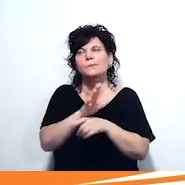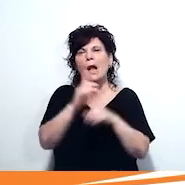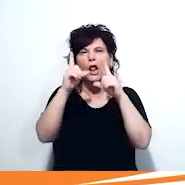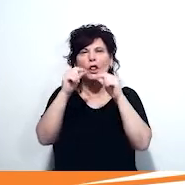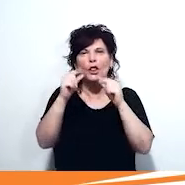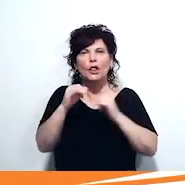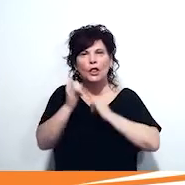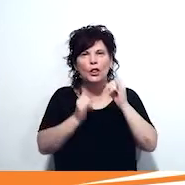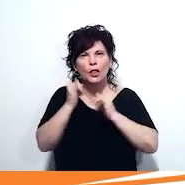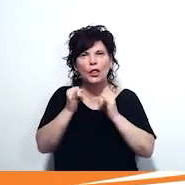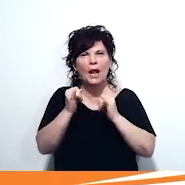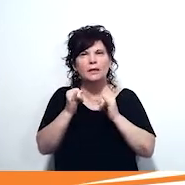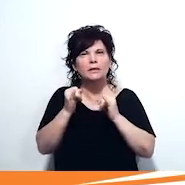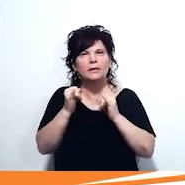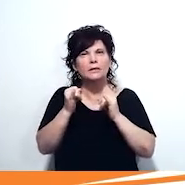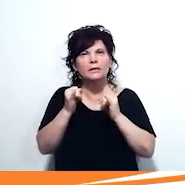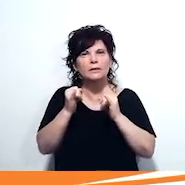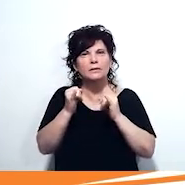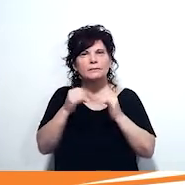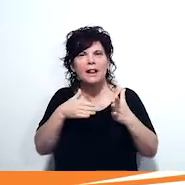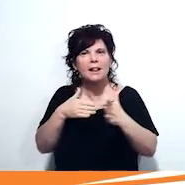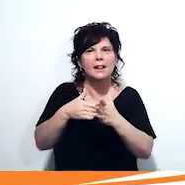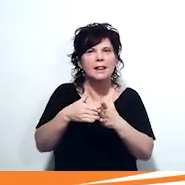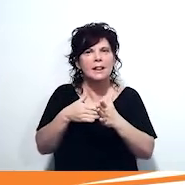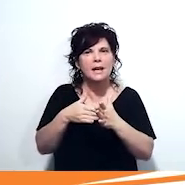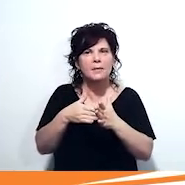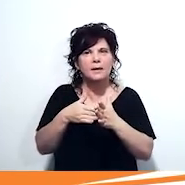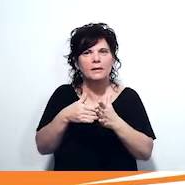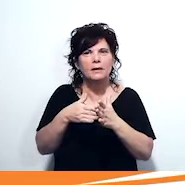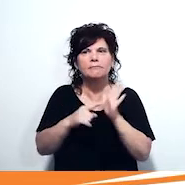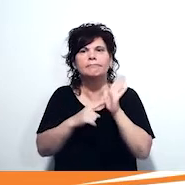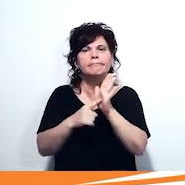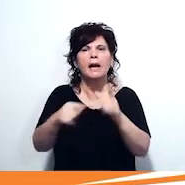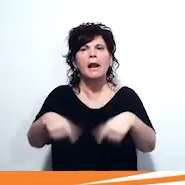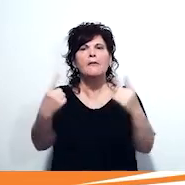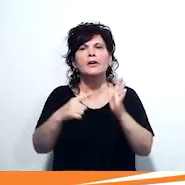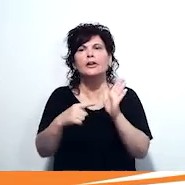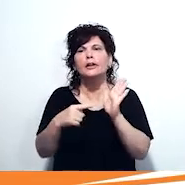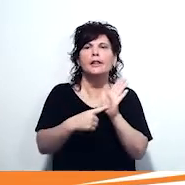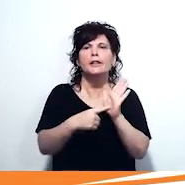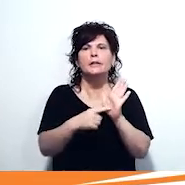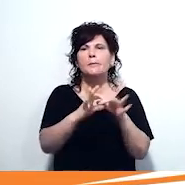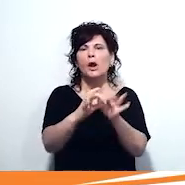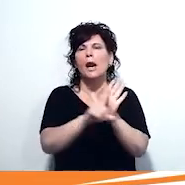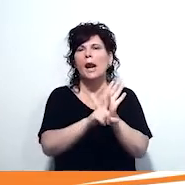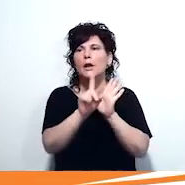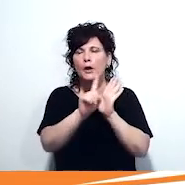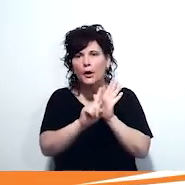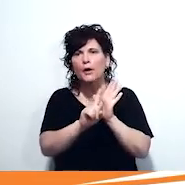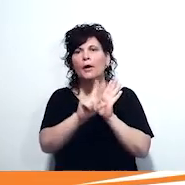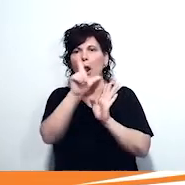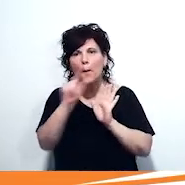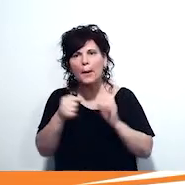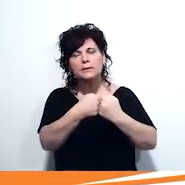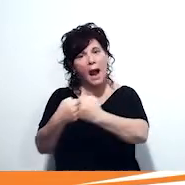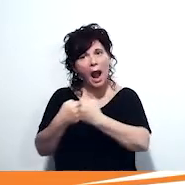que queden, digamos, limitados por el límite que establecen las fronteras para las leyes, sino que los países se pongan